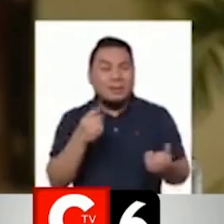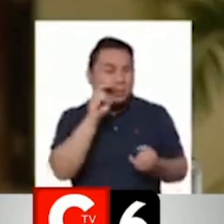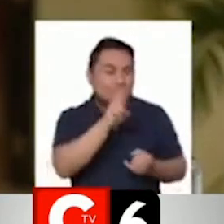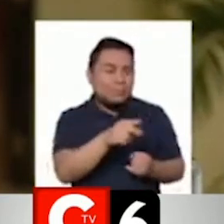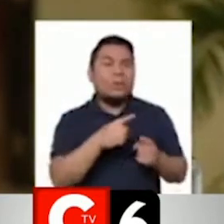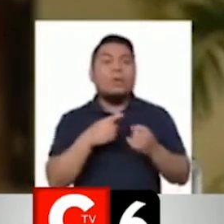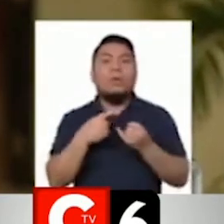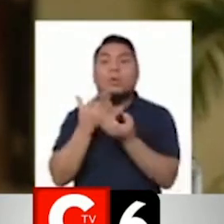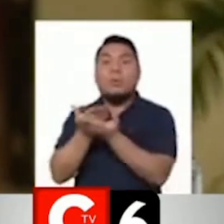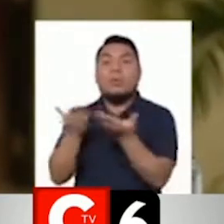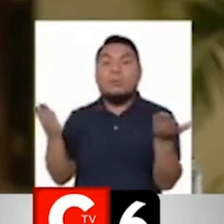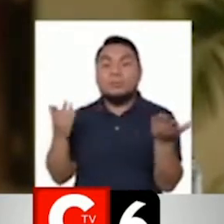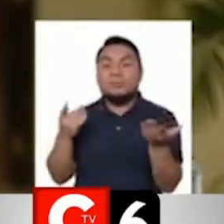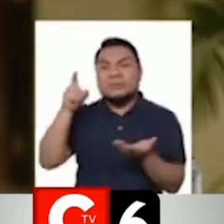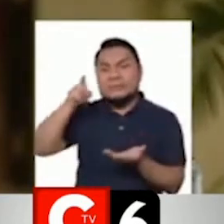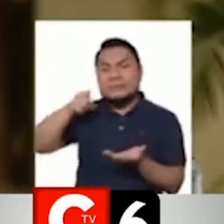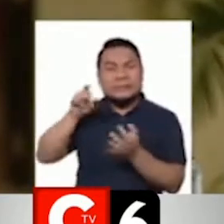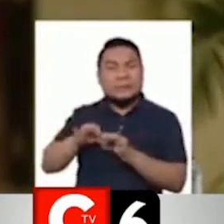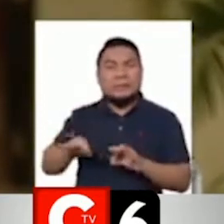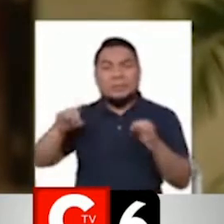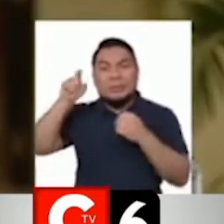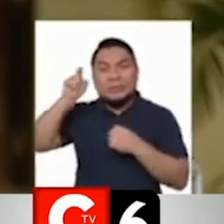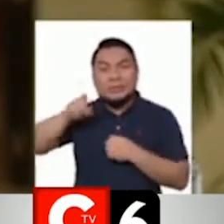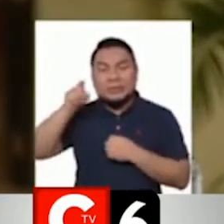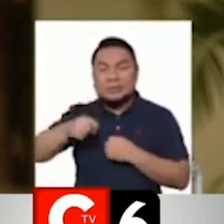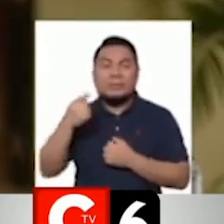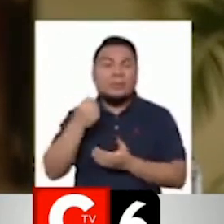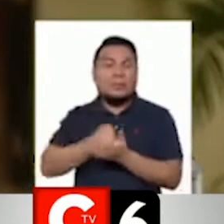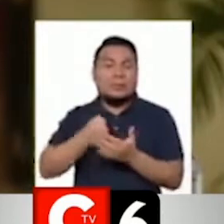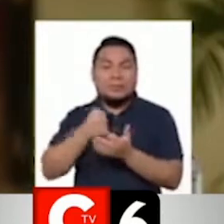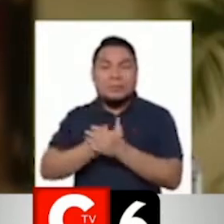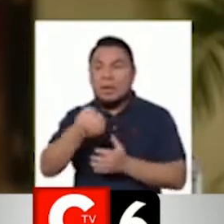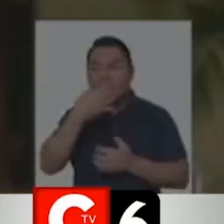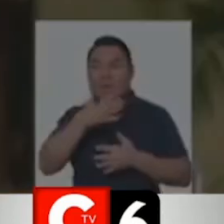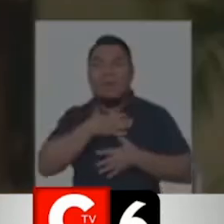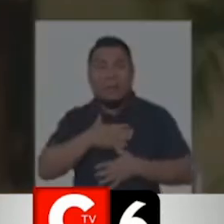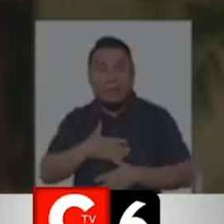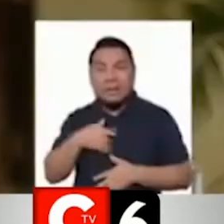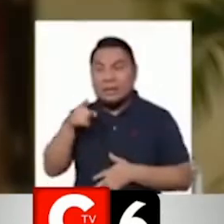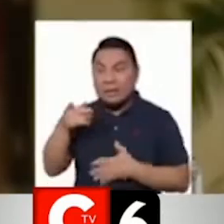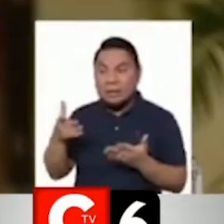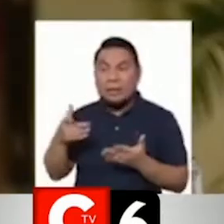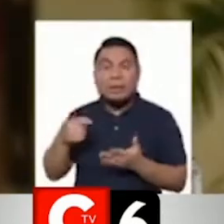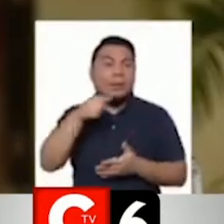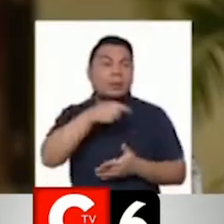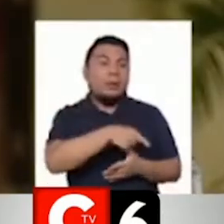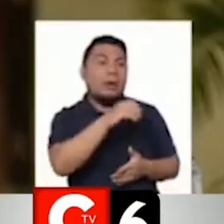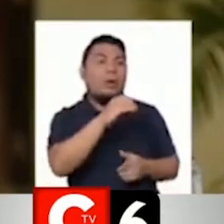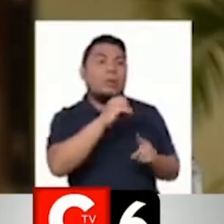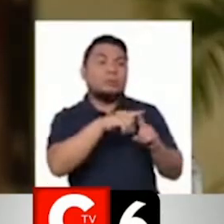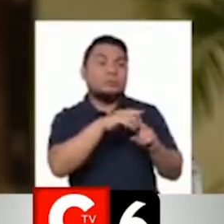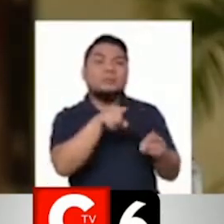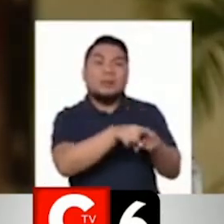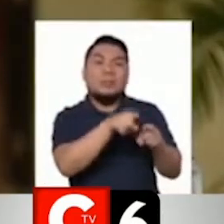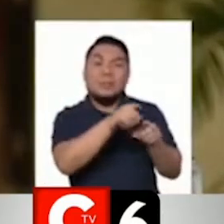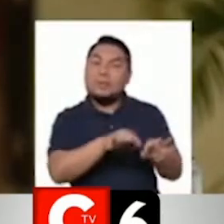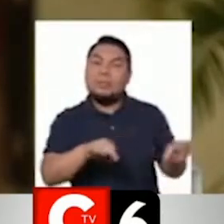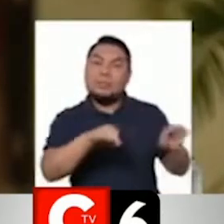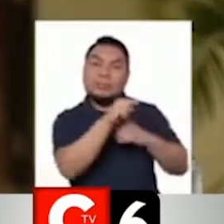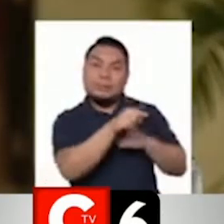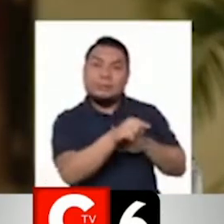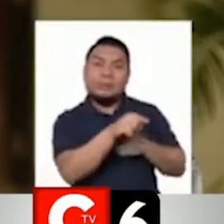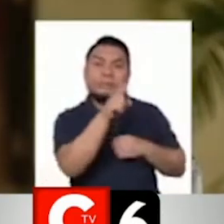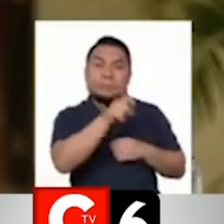equipos y bienes que se requieren para combatir esta enfermedad, ¿no? Que cuando ven de esta